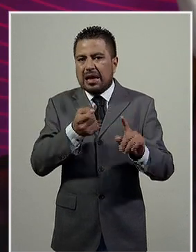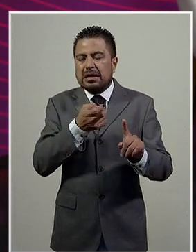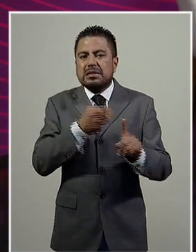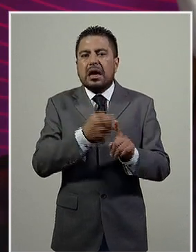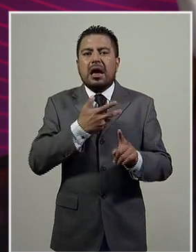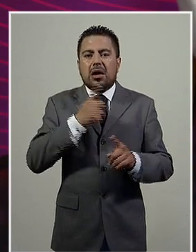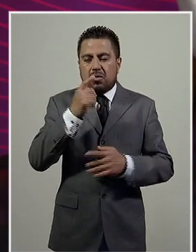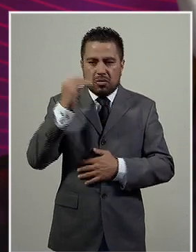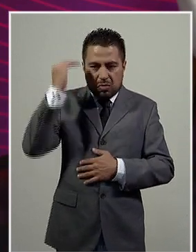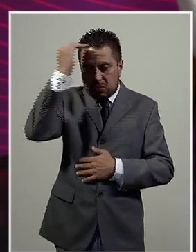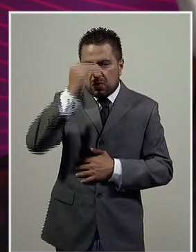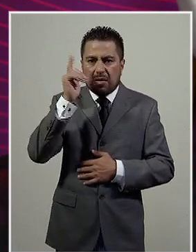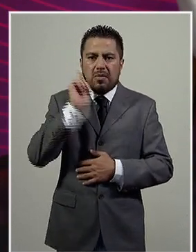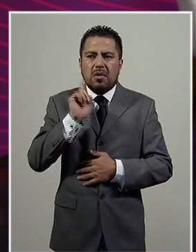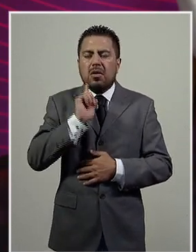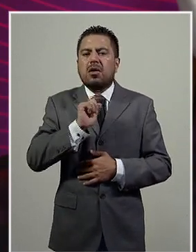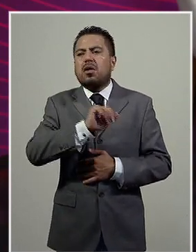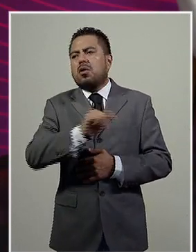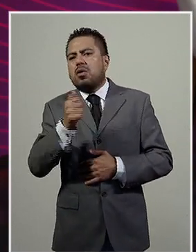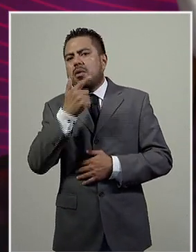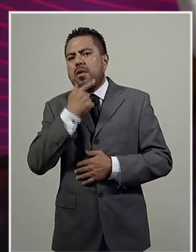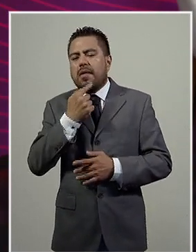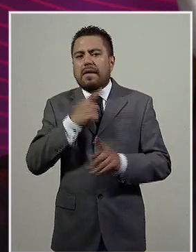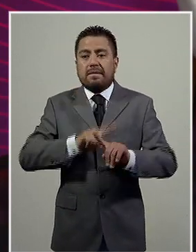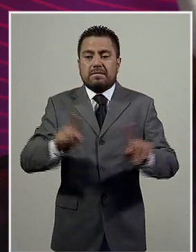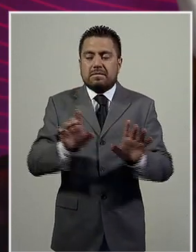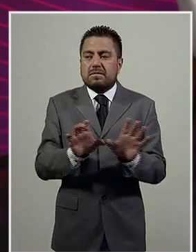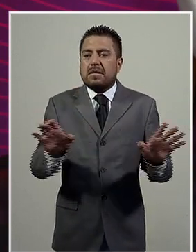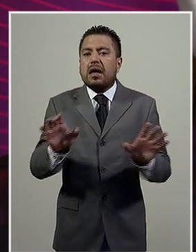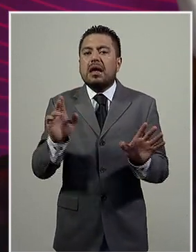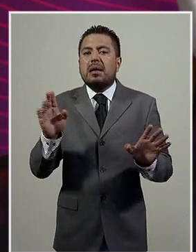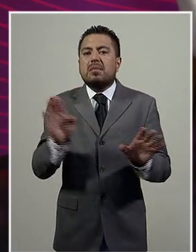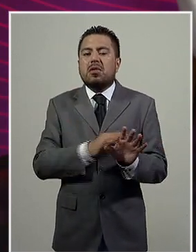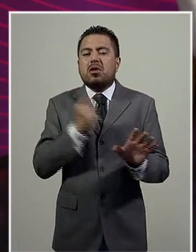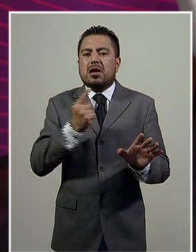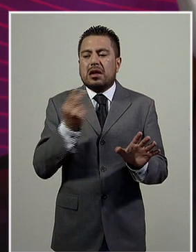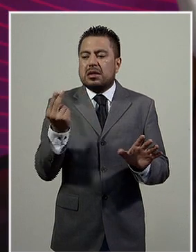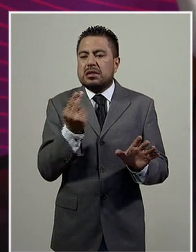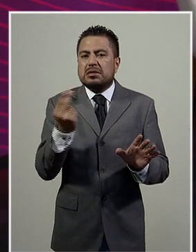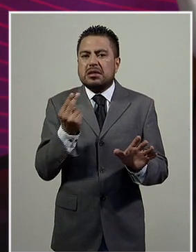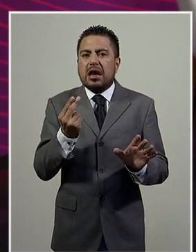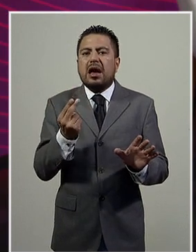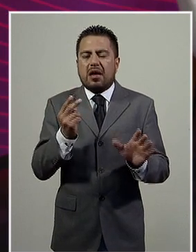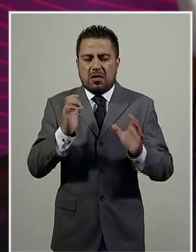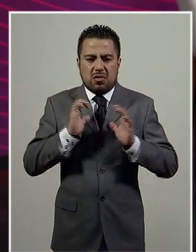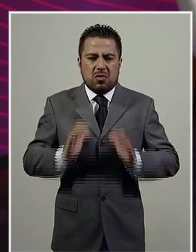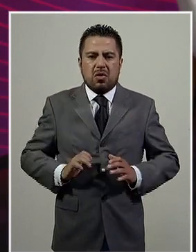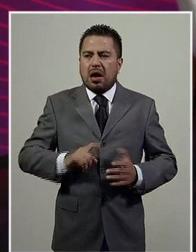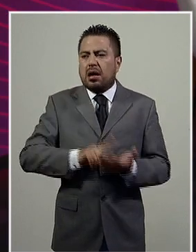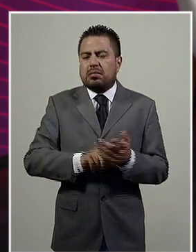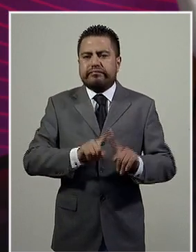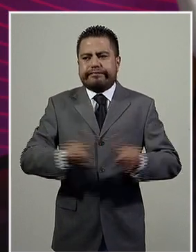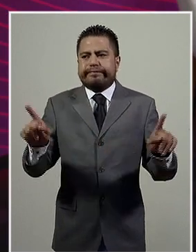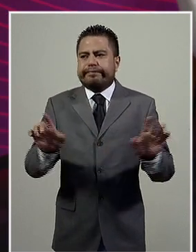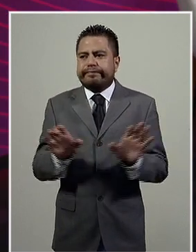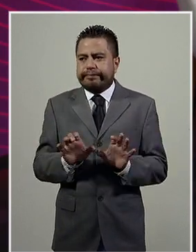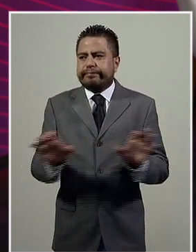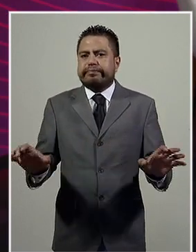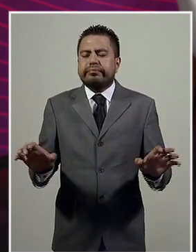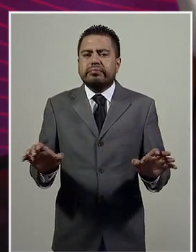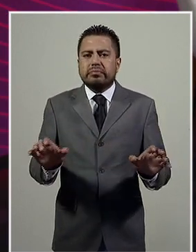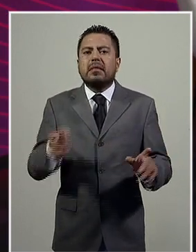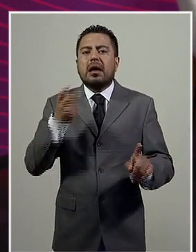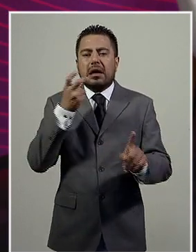hay un turbante para mujeres y hay un turbante para hombres porque las necesidades de ajuste fisiológico son distintas.